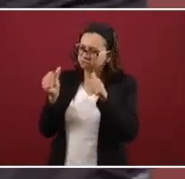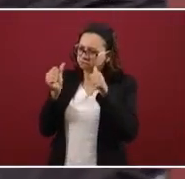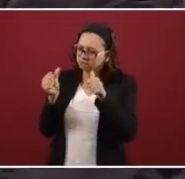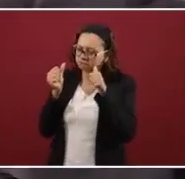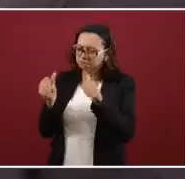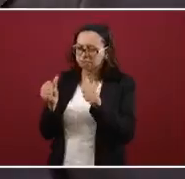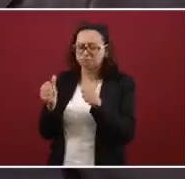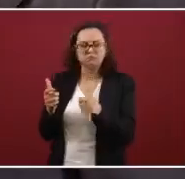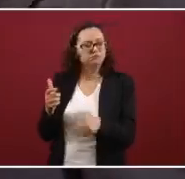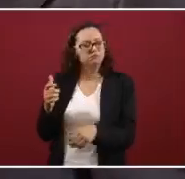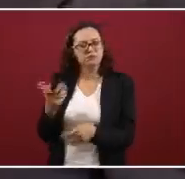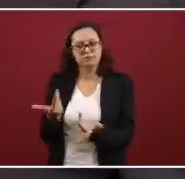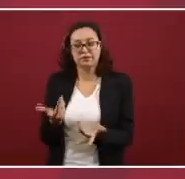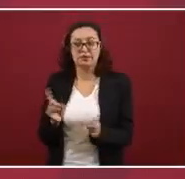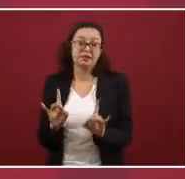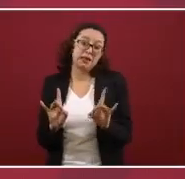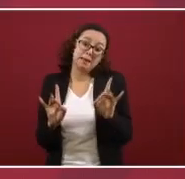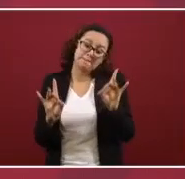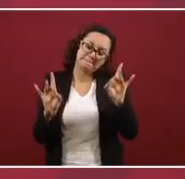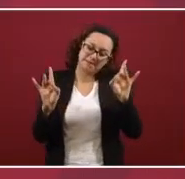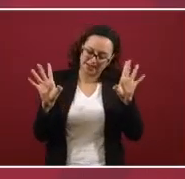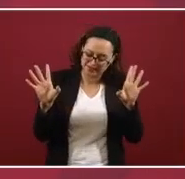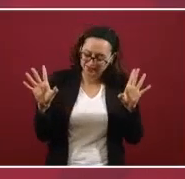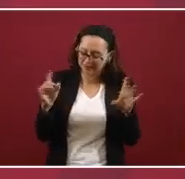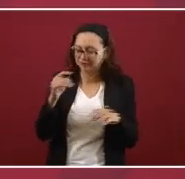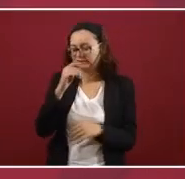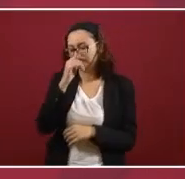siempre, no faltan los